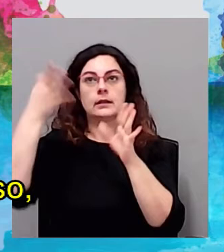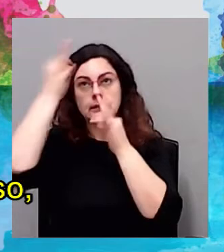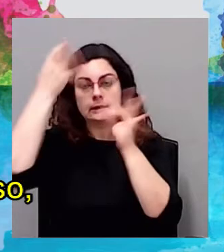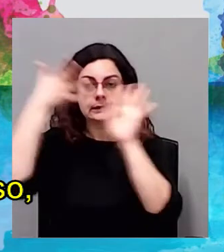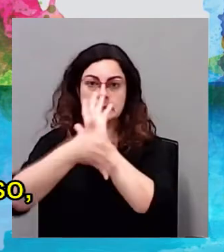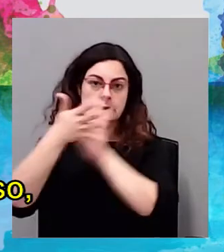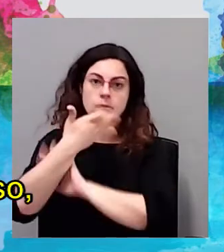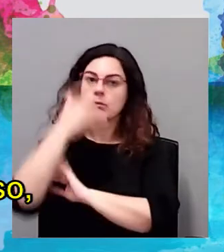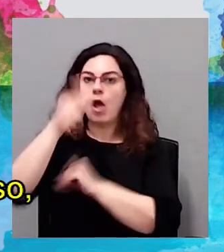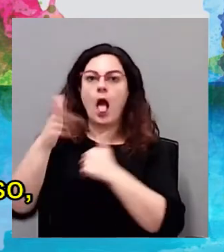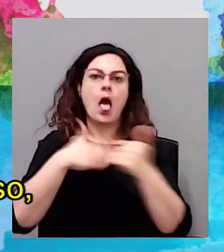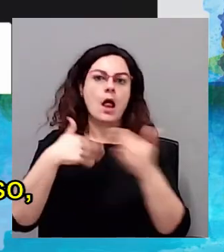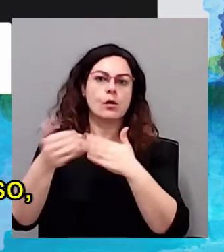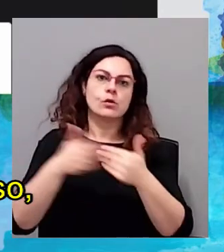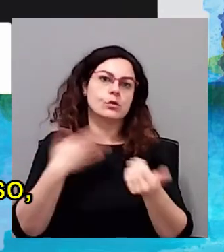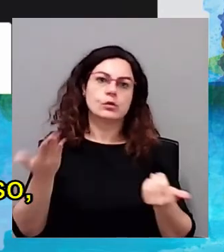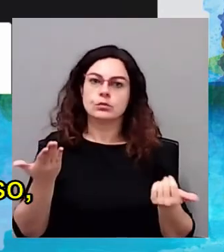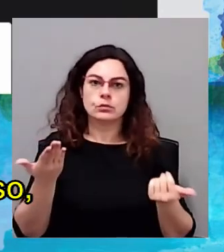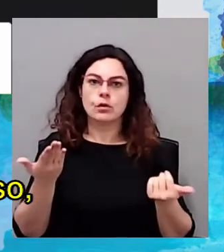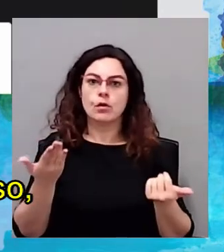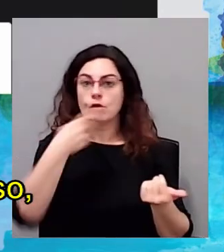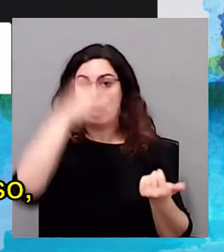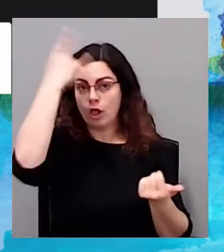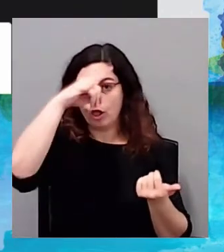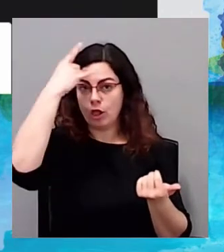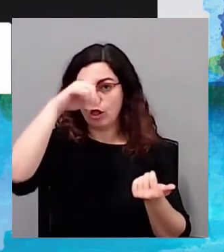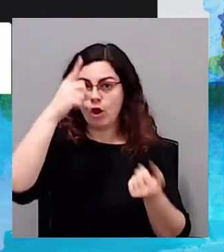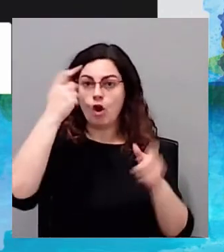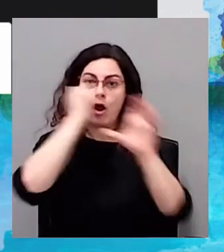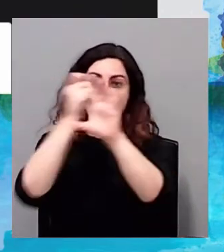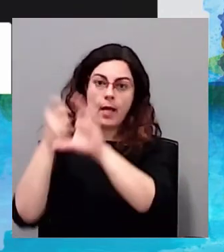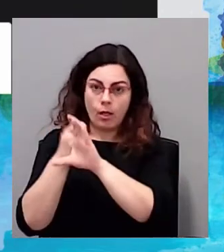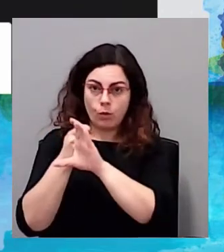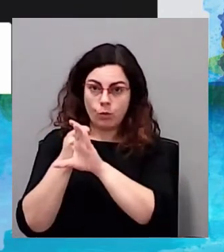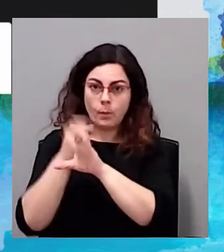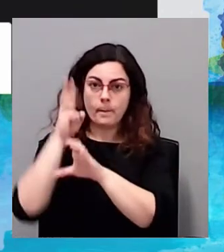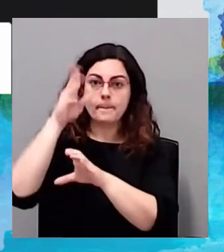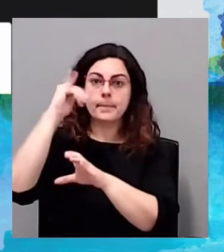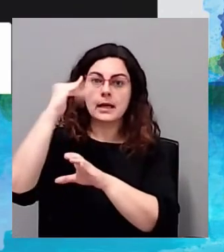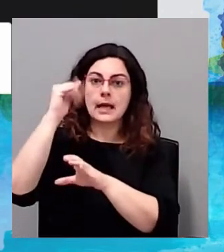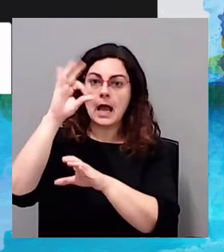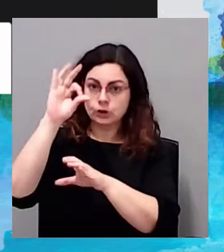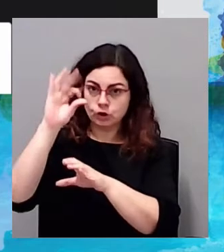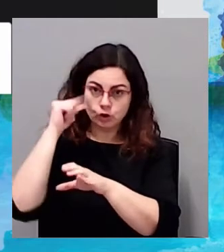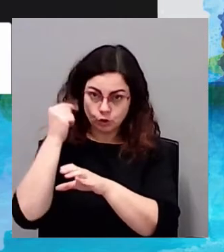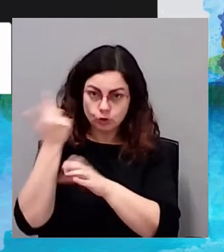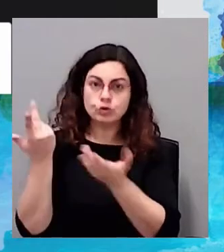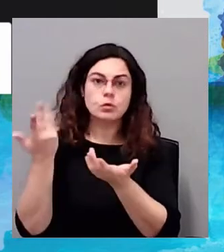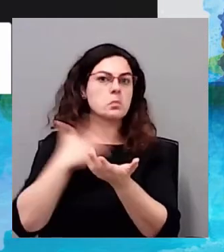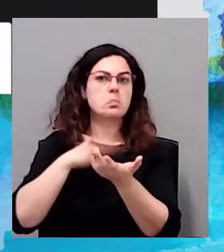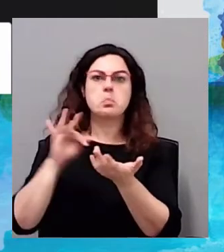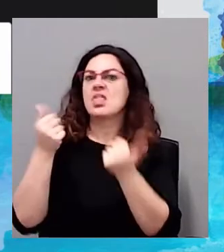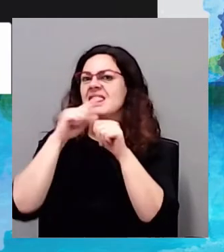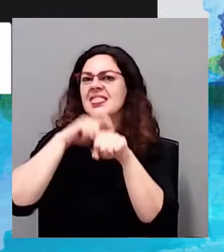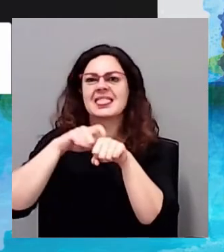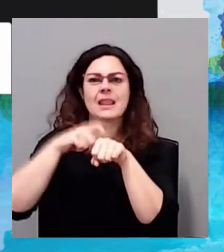ser un toro de una serie de grabados de Picasso, pero que podría ser cualquier tipo de toro